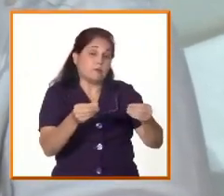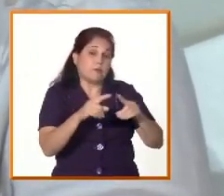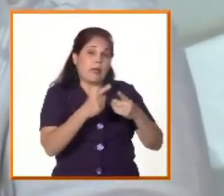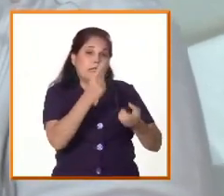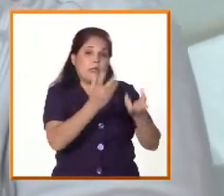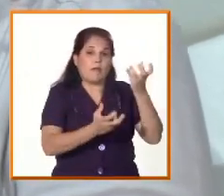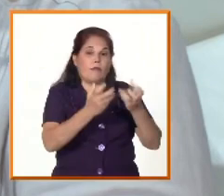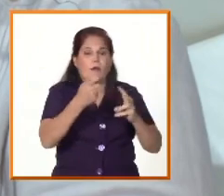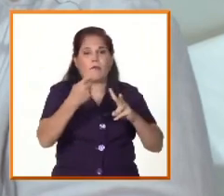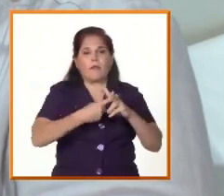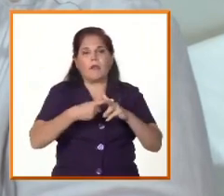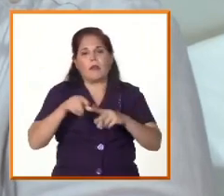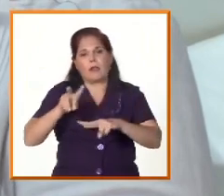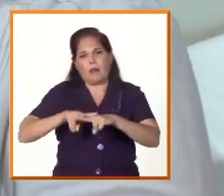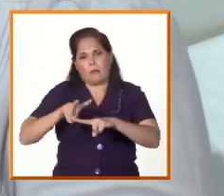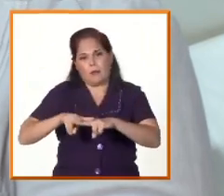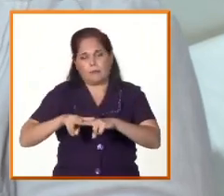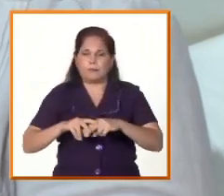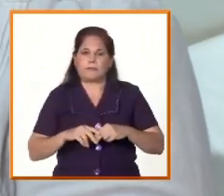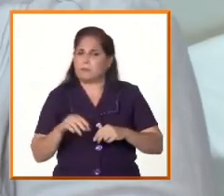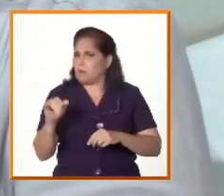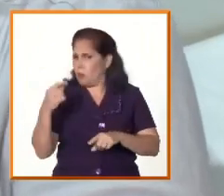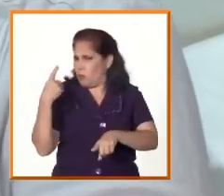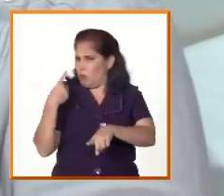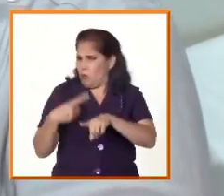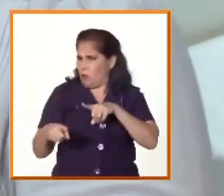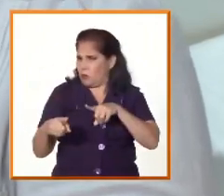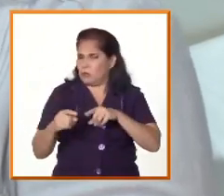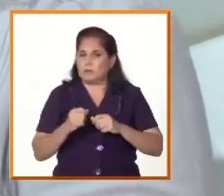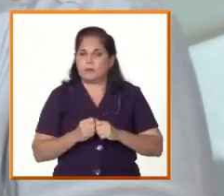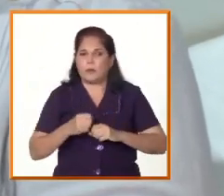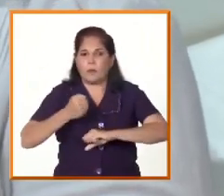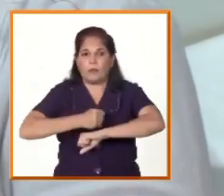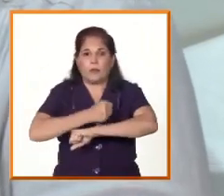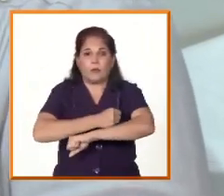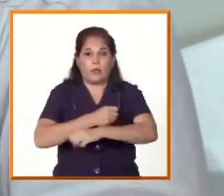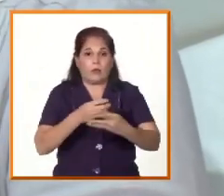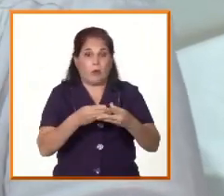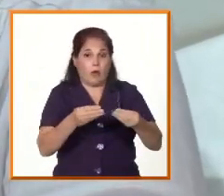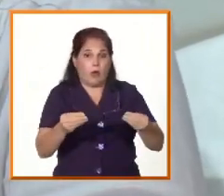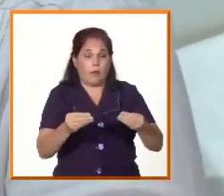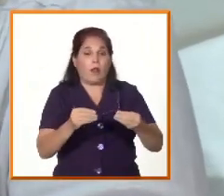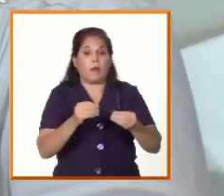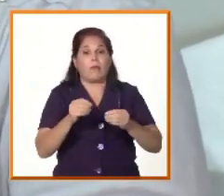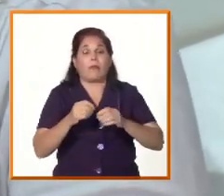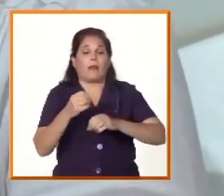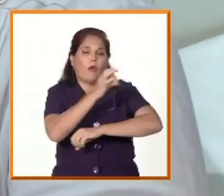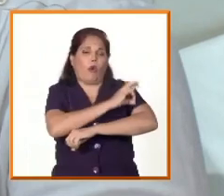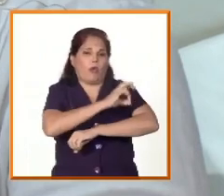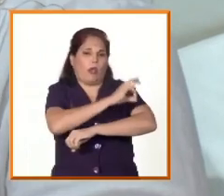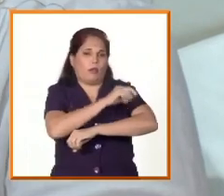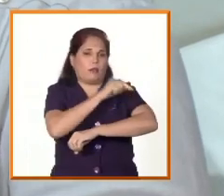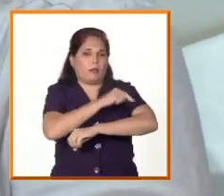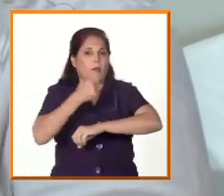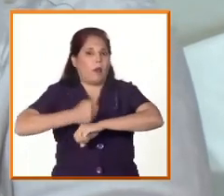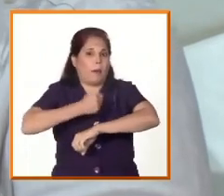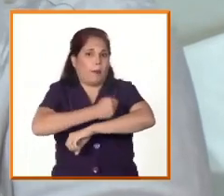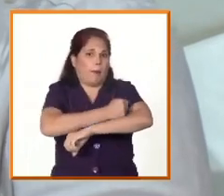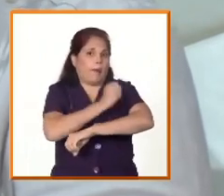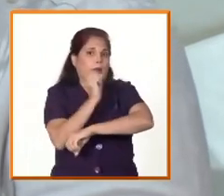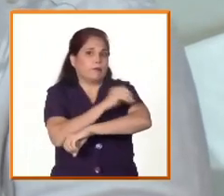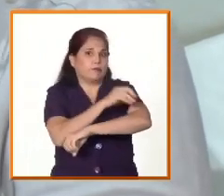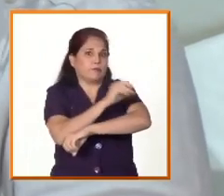cienfuego para la Habana y igual estamos transportando harina desde la Habana hasta la provincia Oriental por carretera